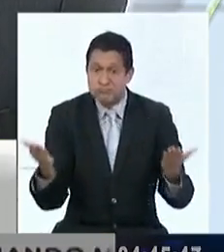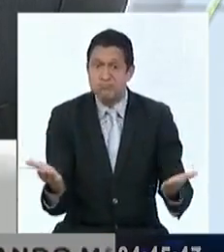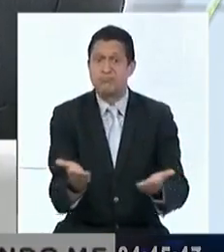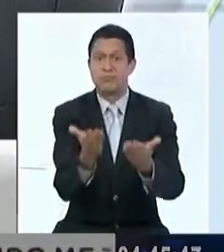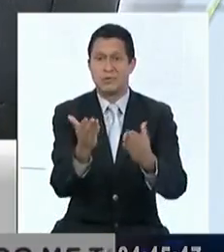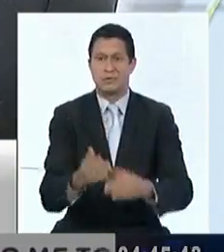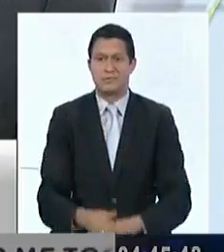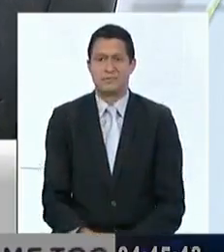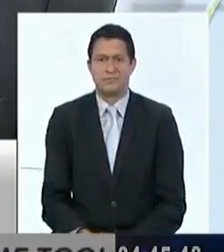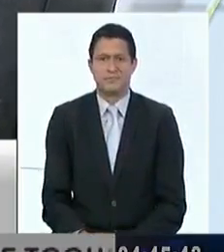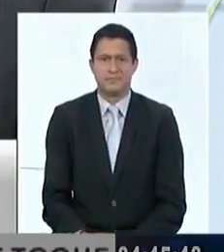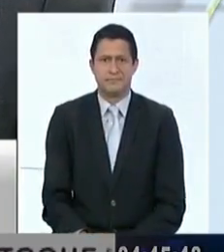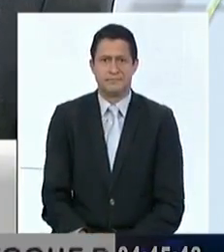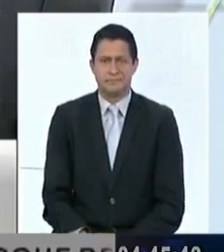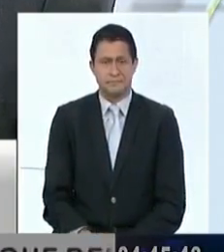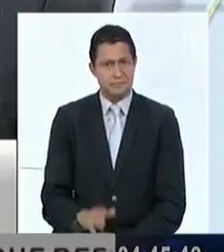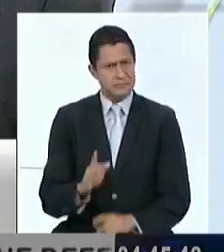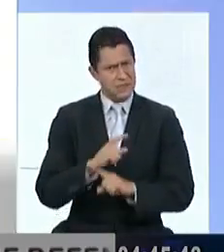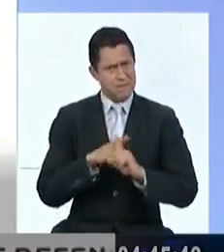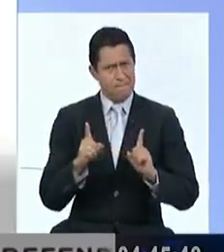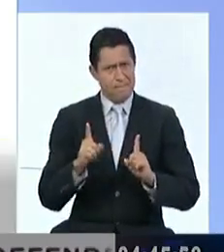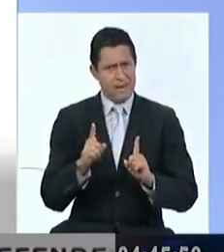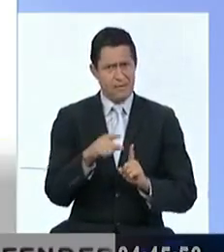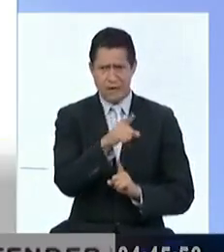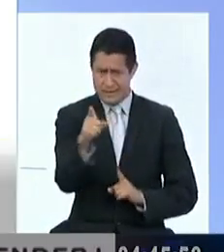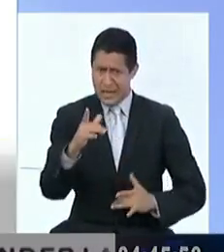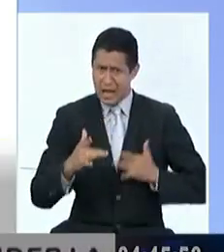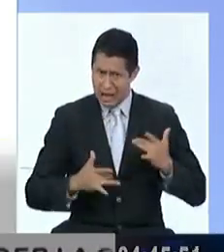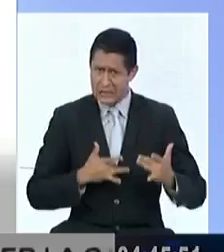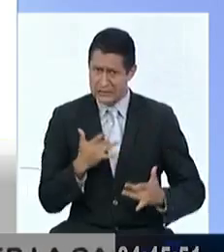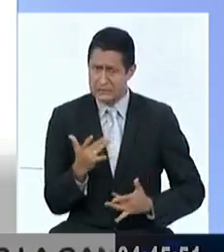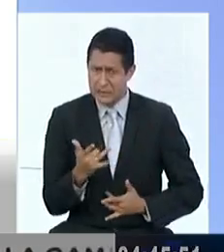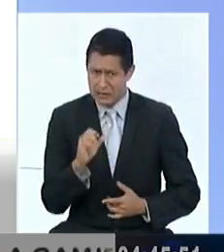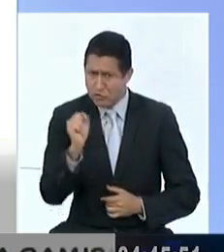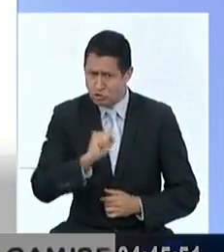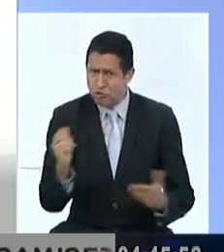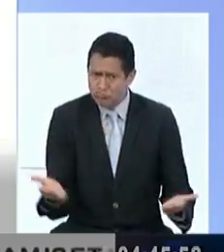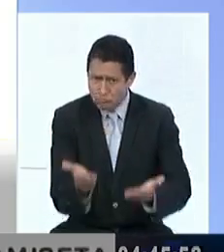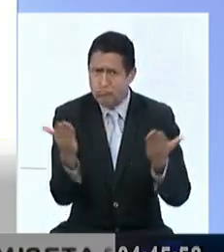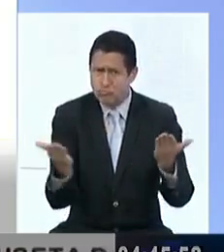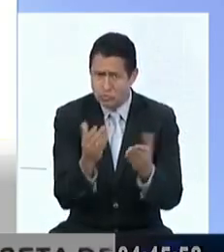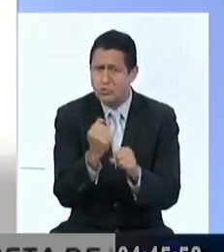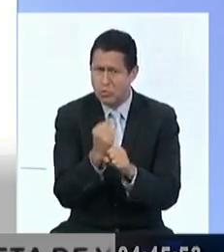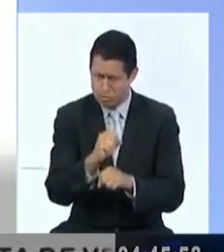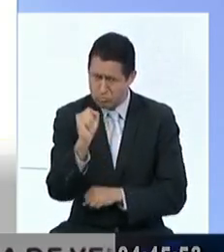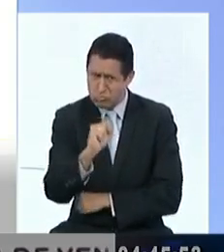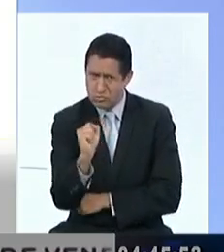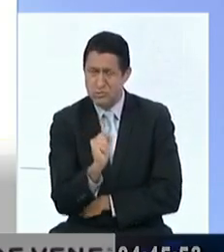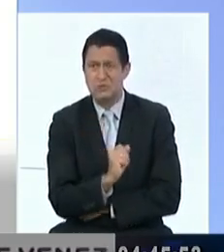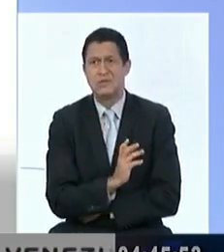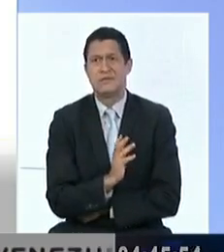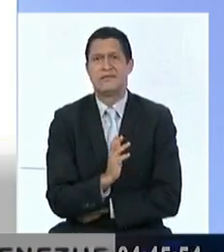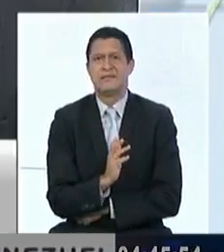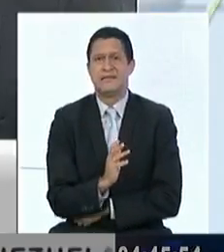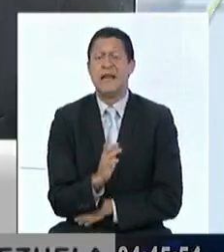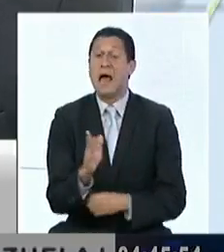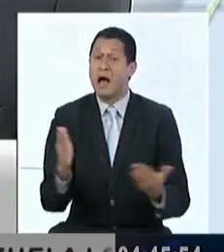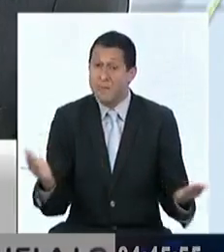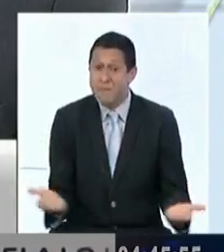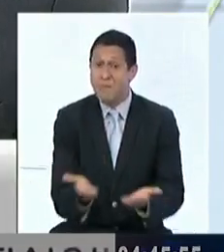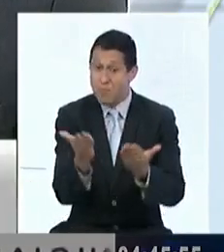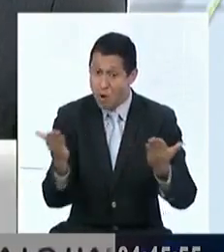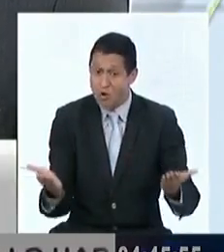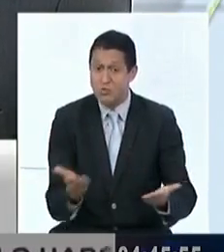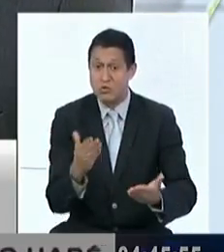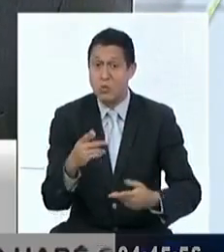direccionado a la motivación laboral pero realmente estas actividades se motivan al trabajador se motivan a la persona en sí bueno la motivación ya es un